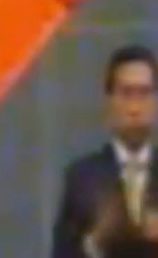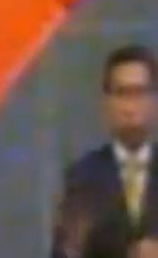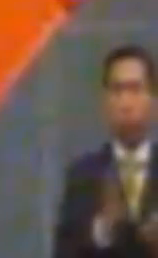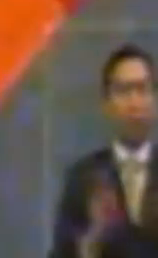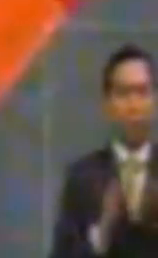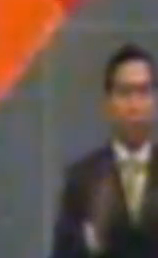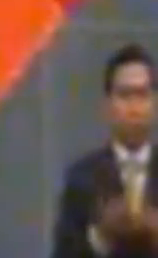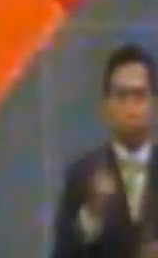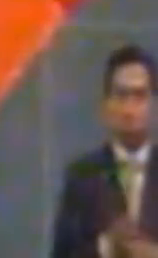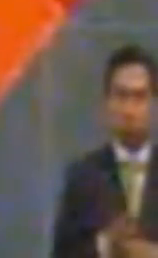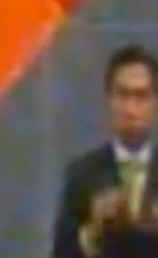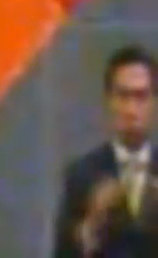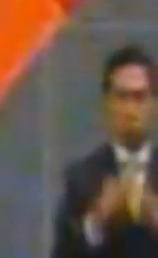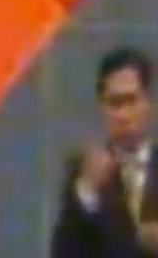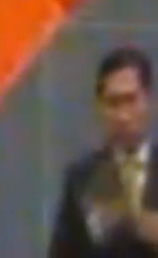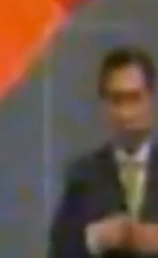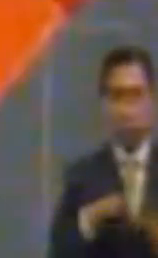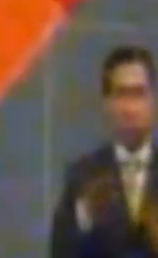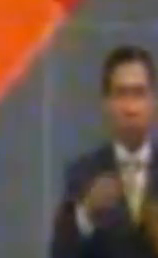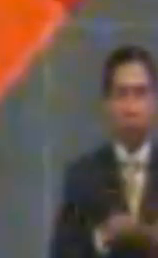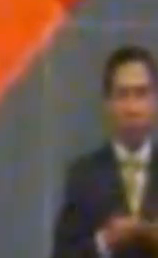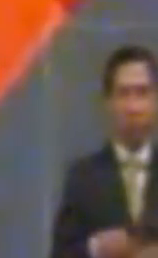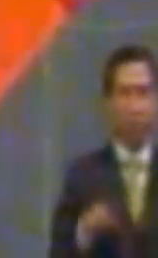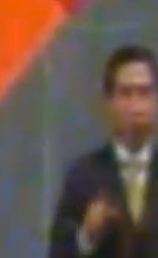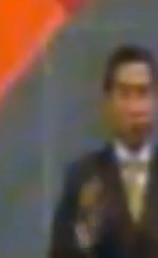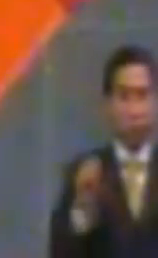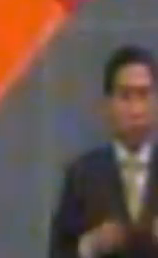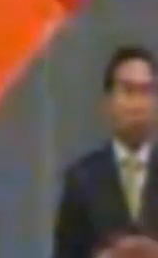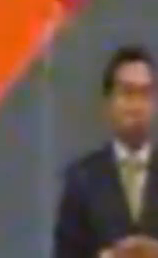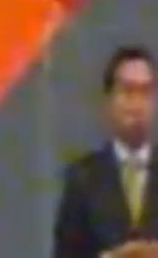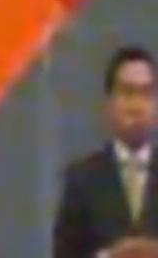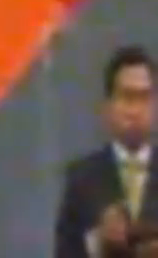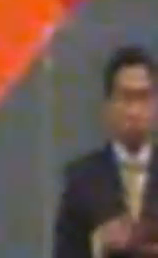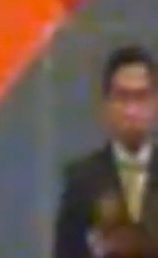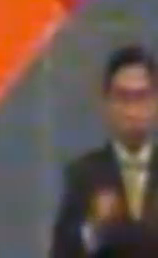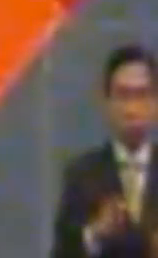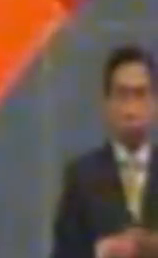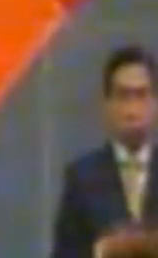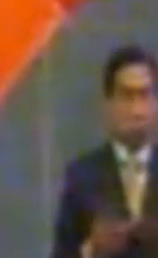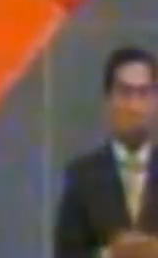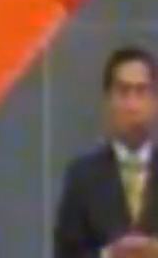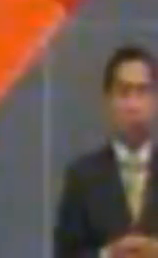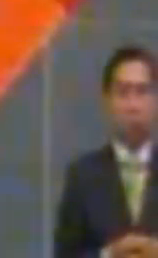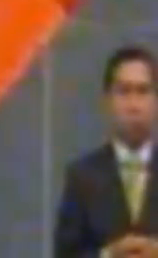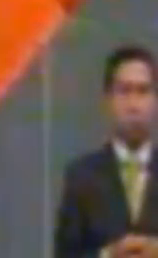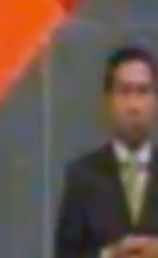familias tengan acceso de gas más económico. Pero también existe la posibilidad de